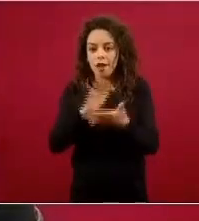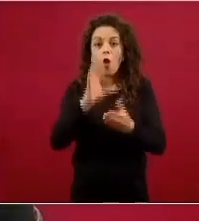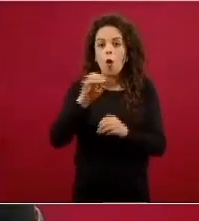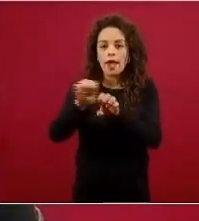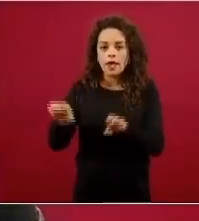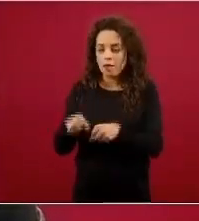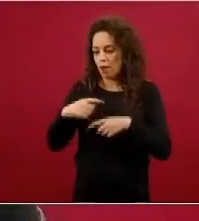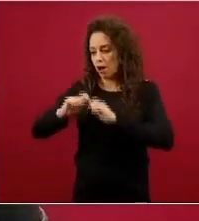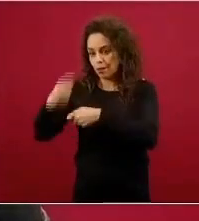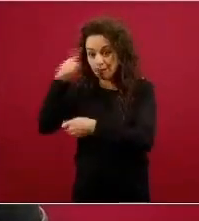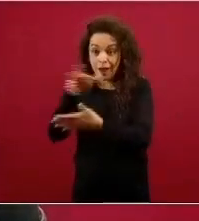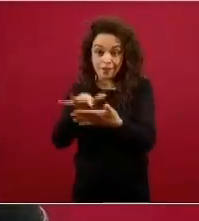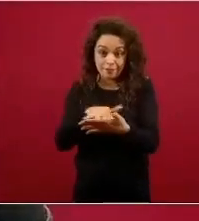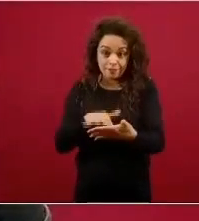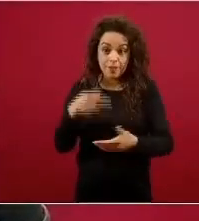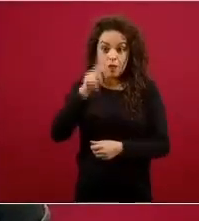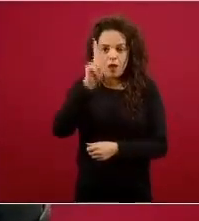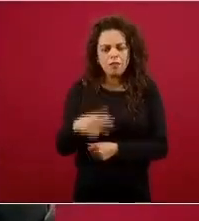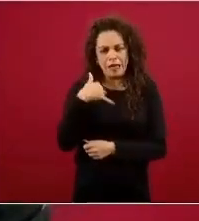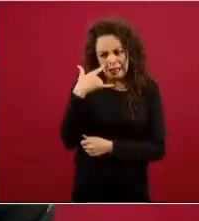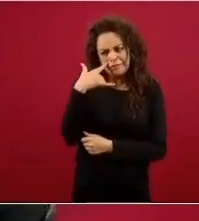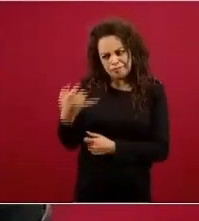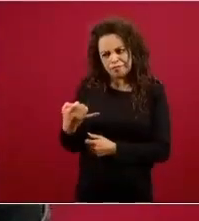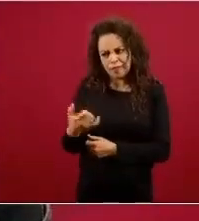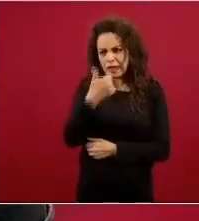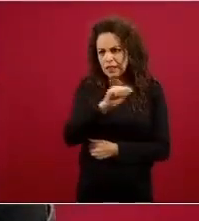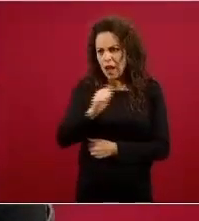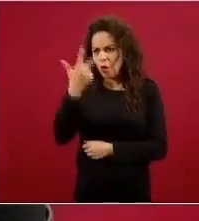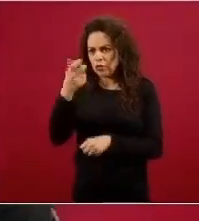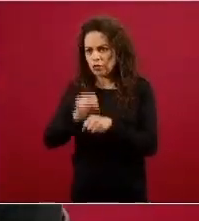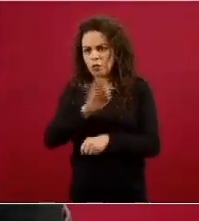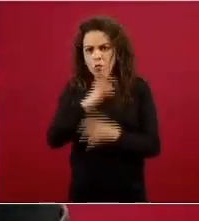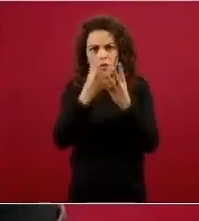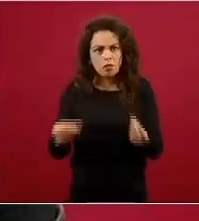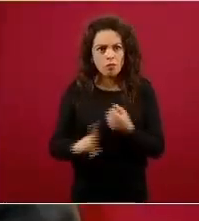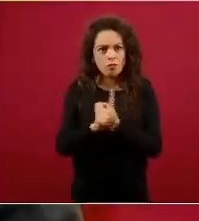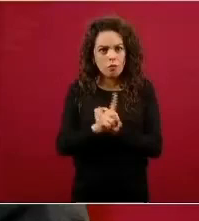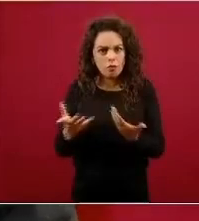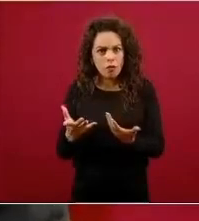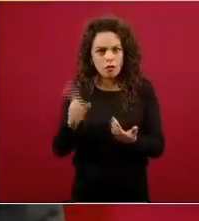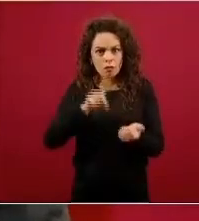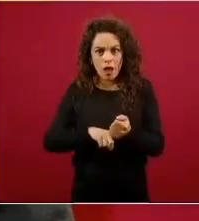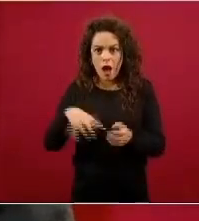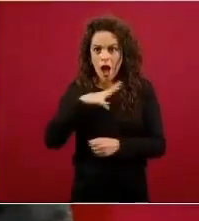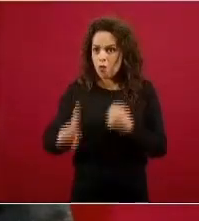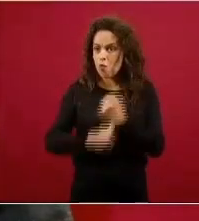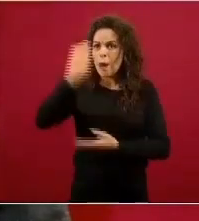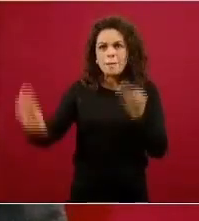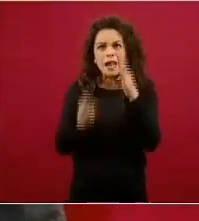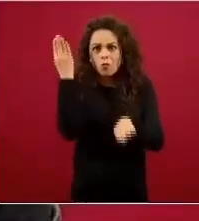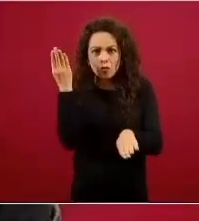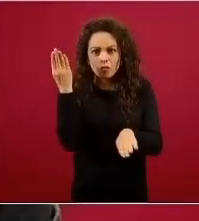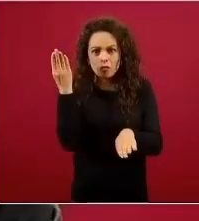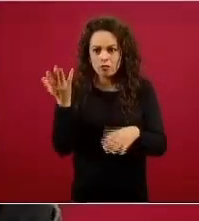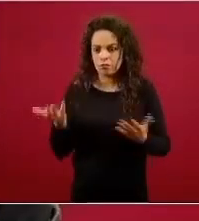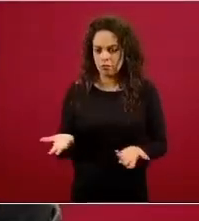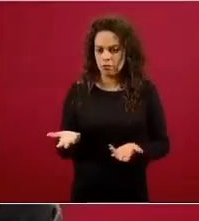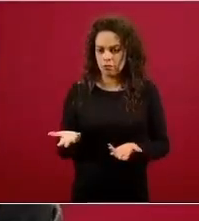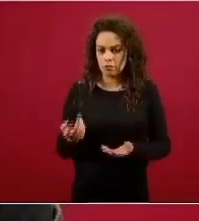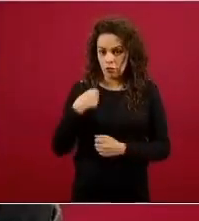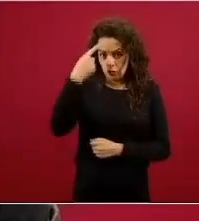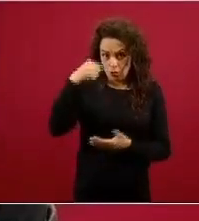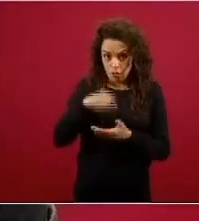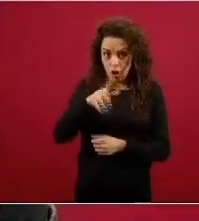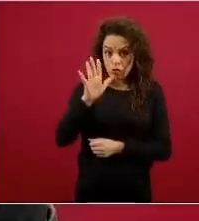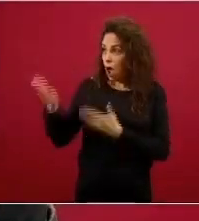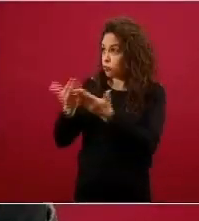leerlo. Pero me da mucha curiosidad, una fórmula que en 6 a 8 semanas logra resolver un problema que afecta al mundo entero. Asumo que ya lo han sometido a consideración de la Organización